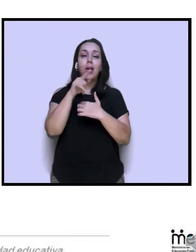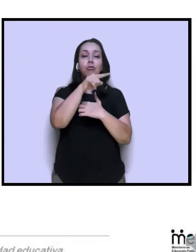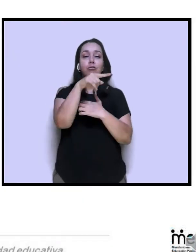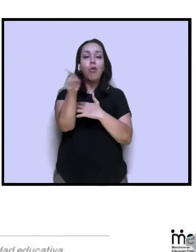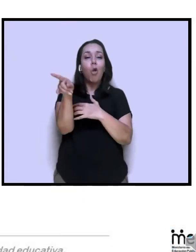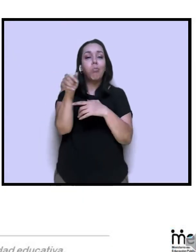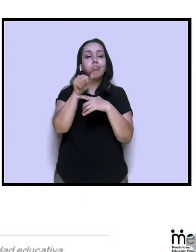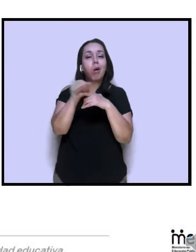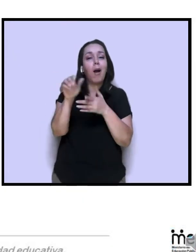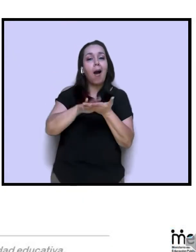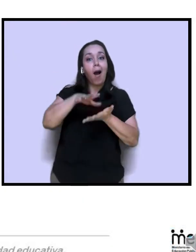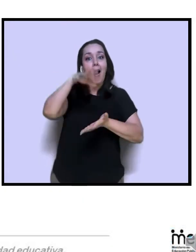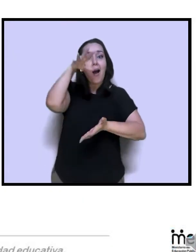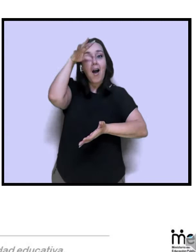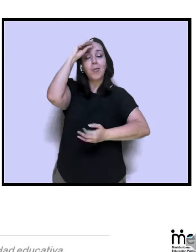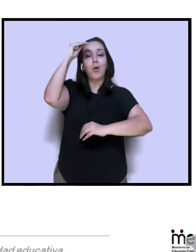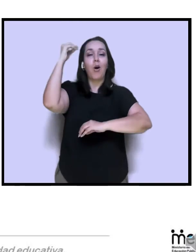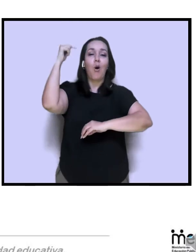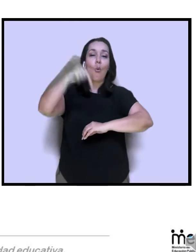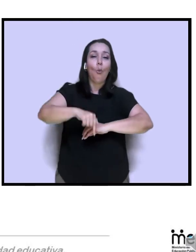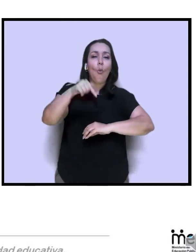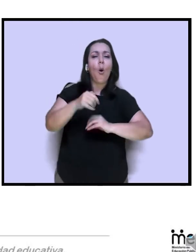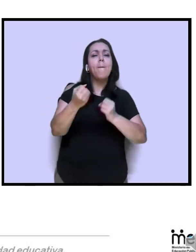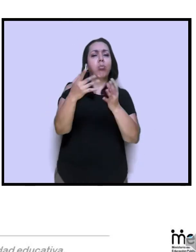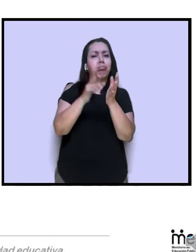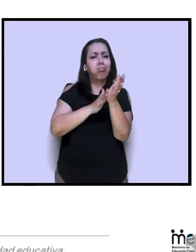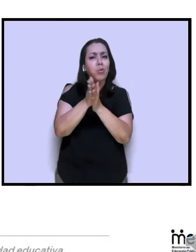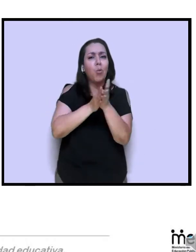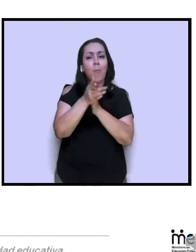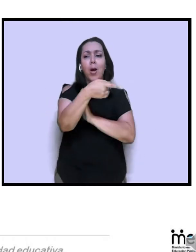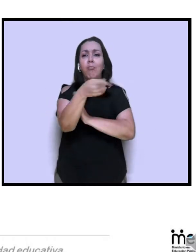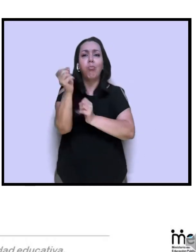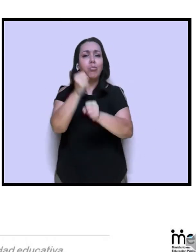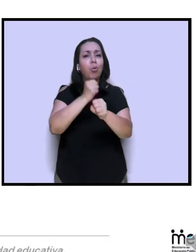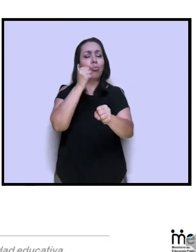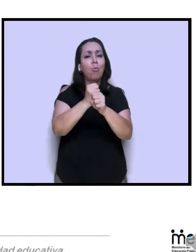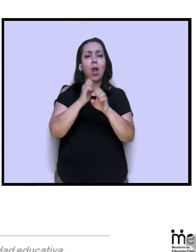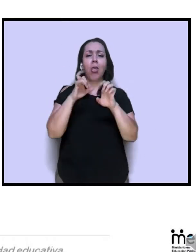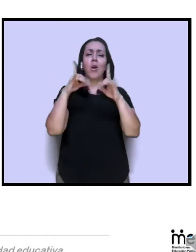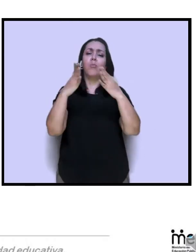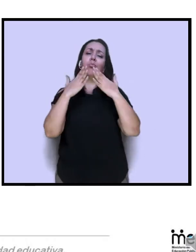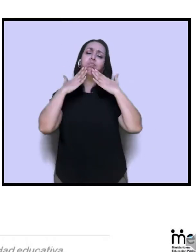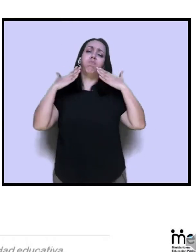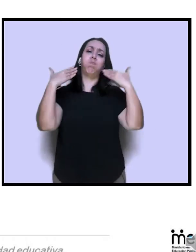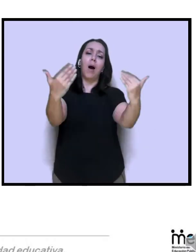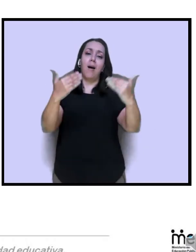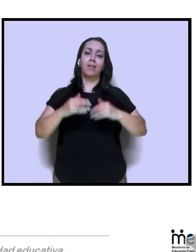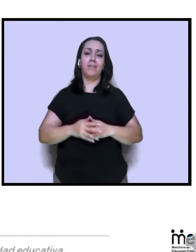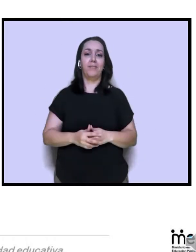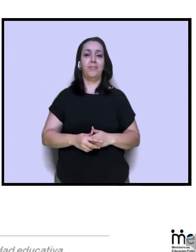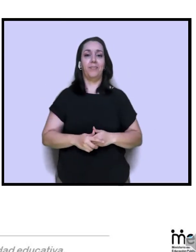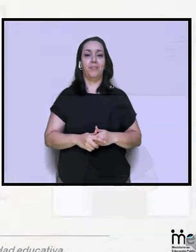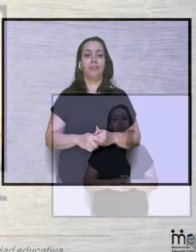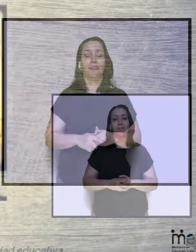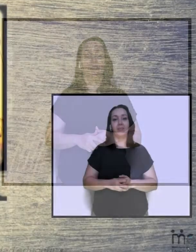puedan repasar y aprender hoy sea de mucho provecho para su labor educativa. Muchísimas gracias.